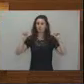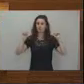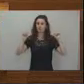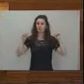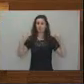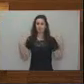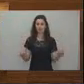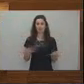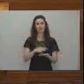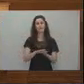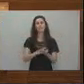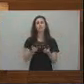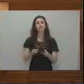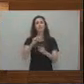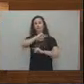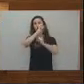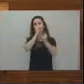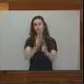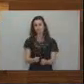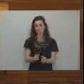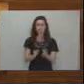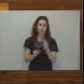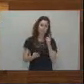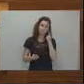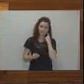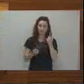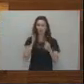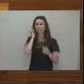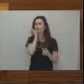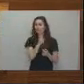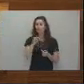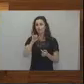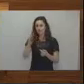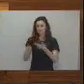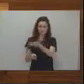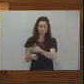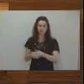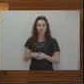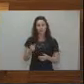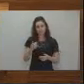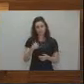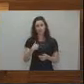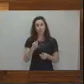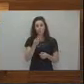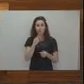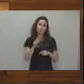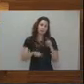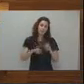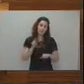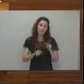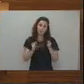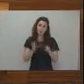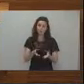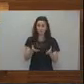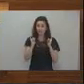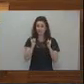En cuanto a las cuentas, vamos a ver, señor Llamazares, yo he hecho números con lo que hay y a mí